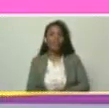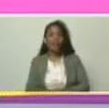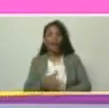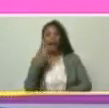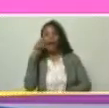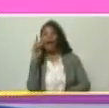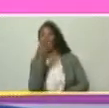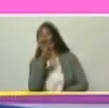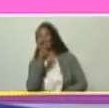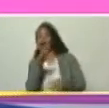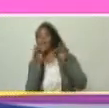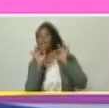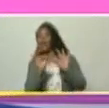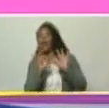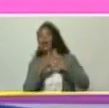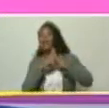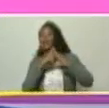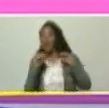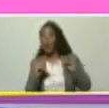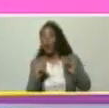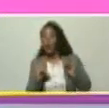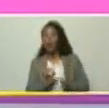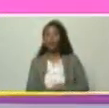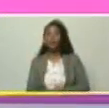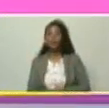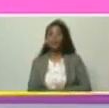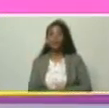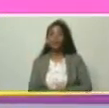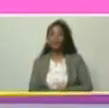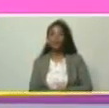Hay que estar mosca de todo.